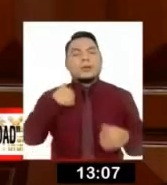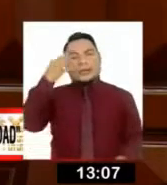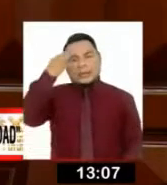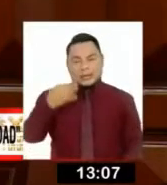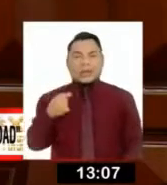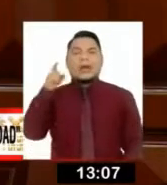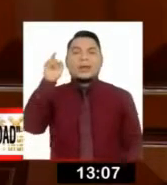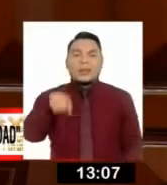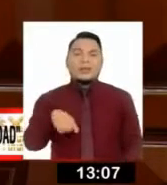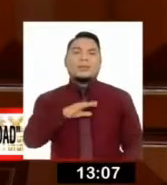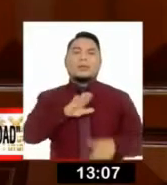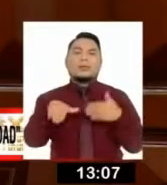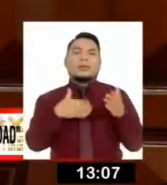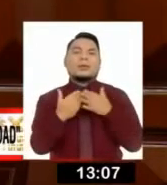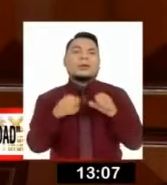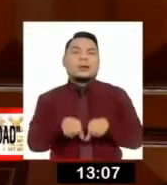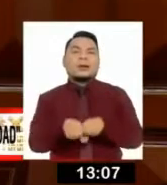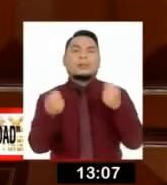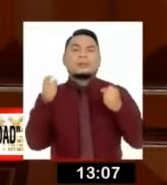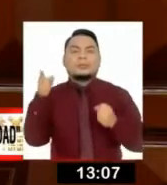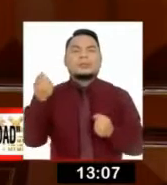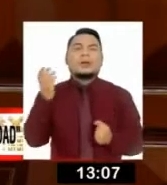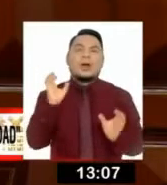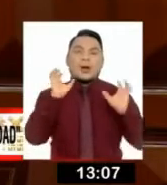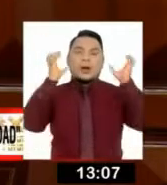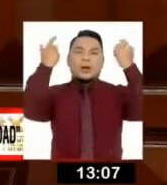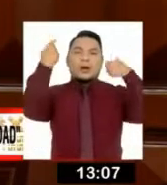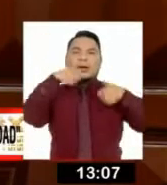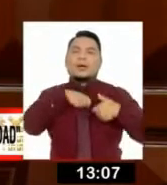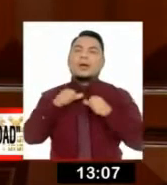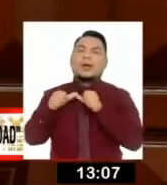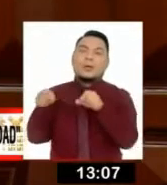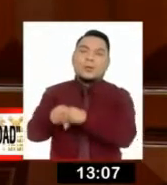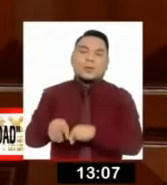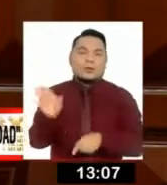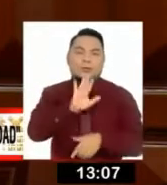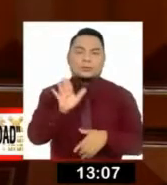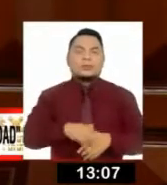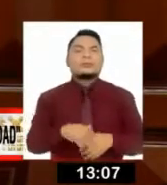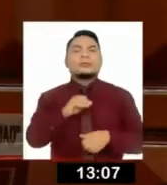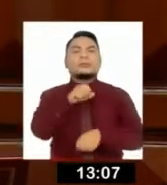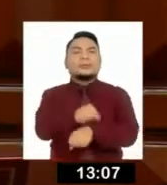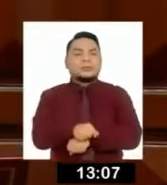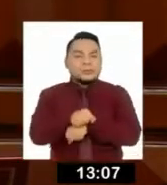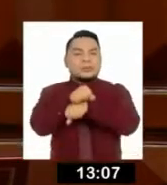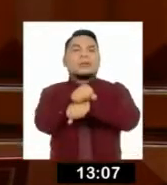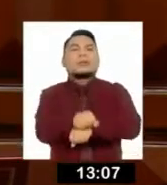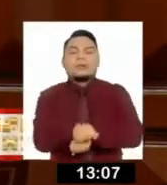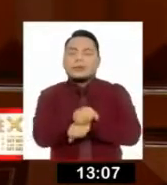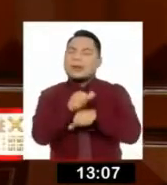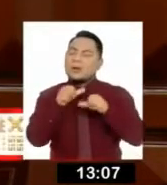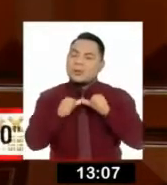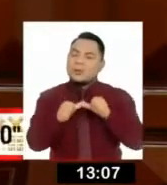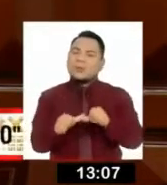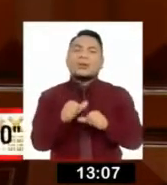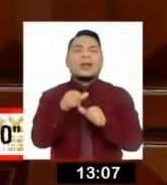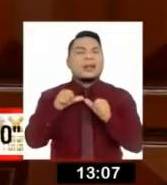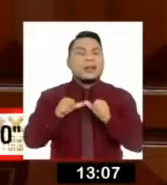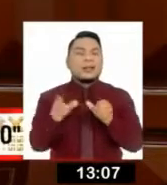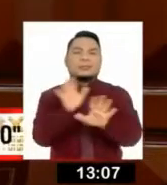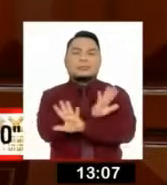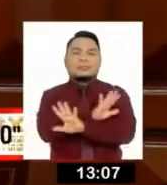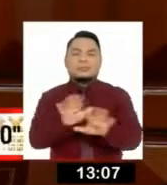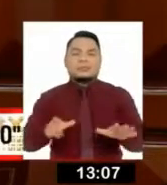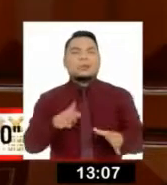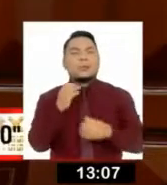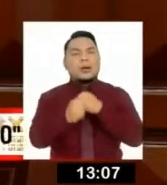tenemos que romper con los símbolos coloniales para acabar con las ataduras de la dominación que se han mantenido vigentes